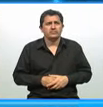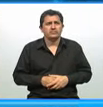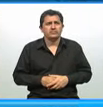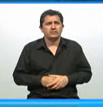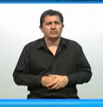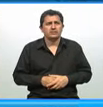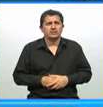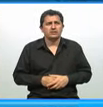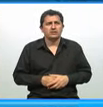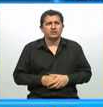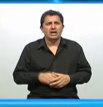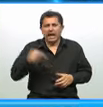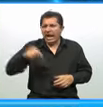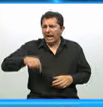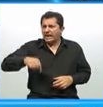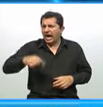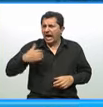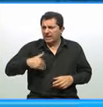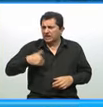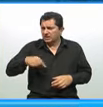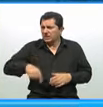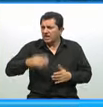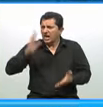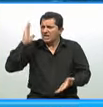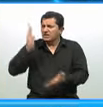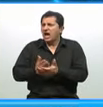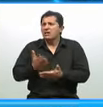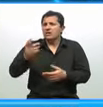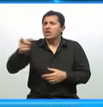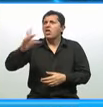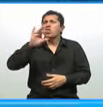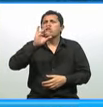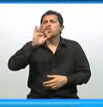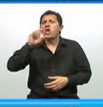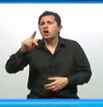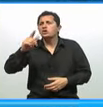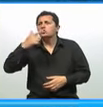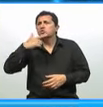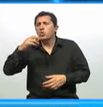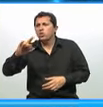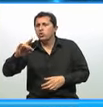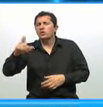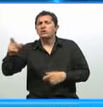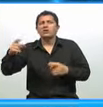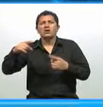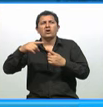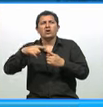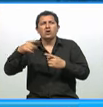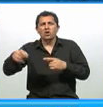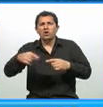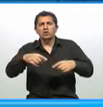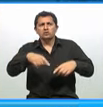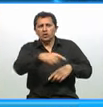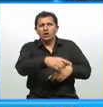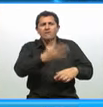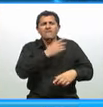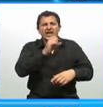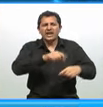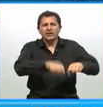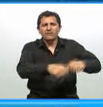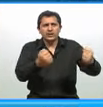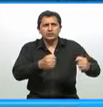Mira, la sanción de oficio ya se implementó acá. Inclusive sí. Este año un partido de Oxud contra Talleres Ramiro Escalada, que un jugador de Oxud, Napoli, lesiona, fractura a Ferreiro y